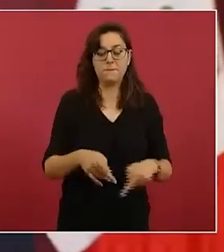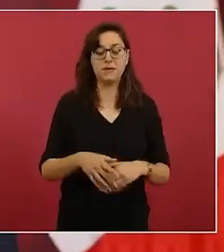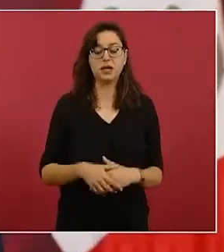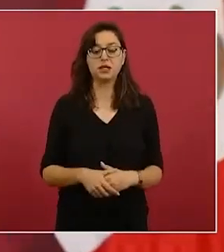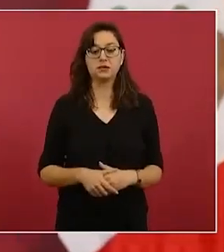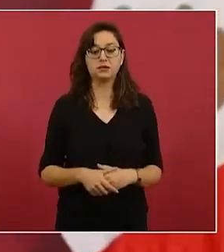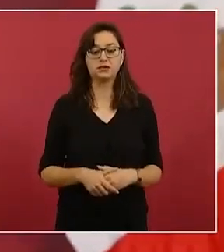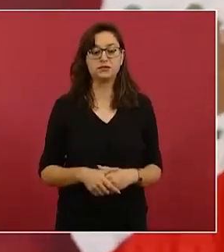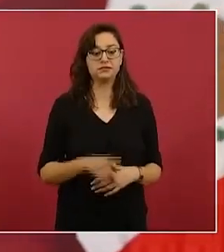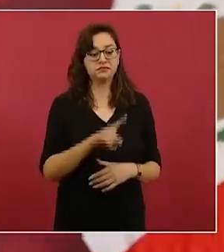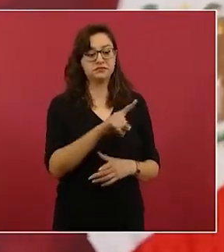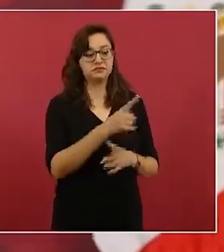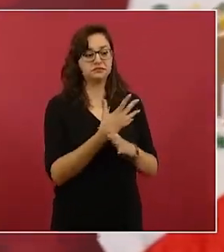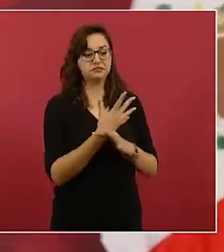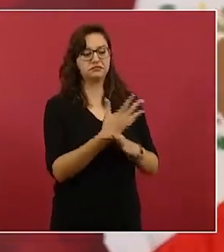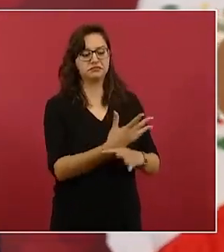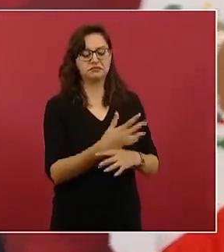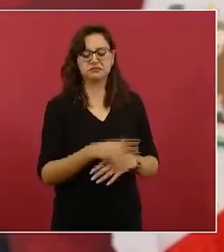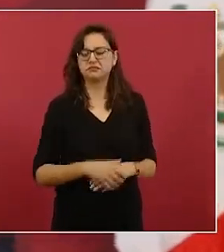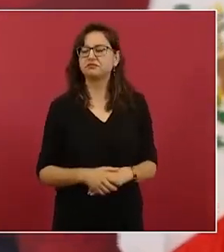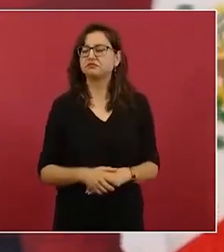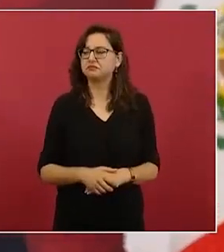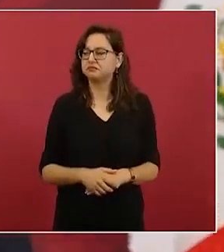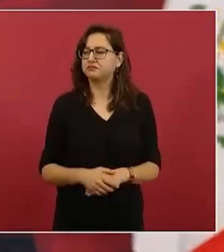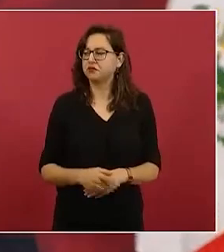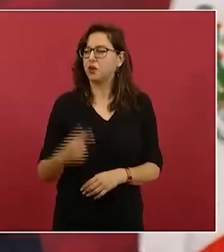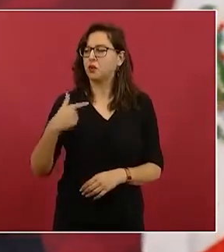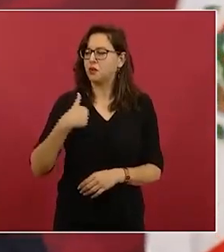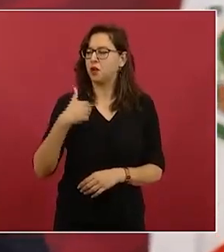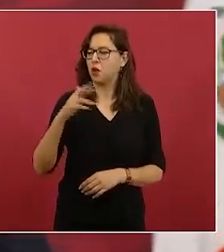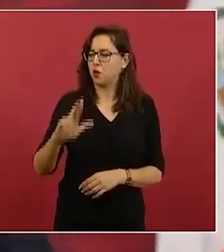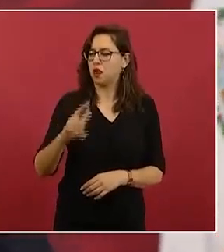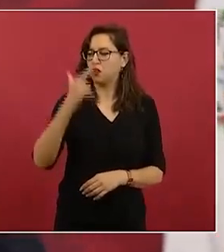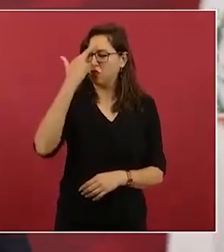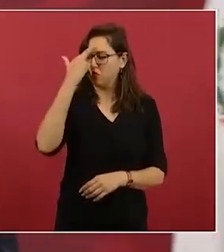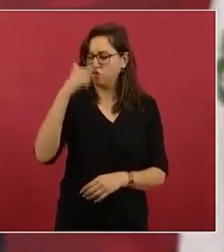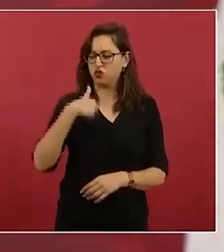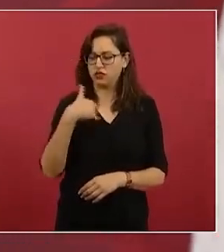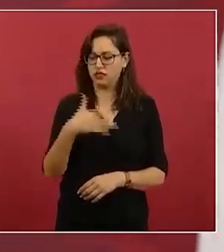esos pequeños momentos en que viví